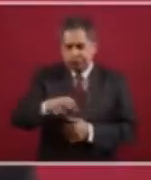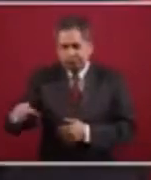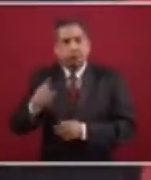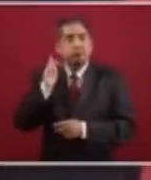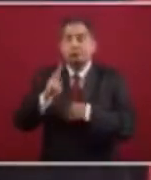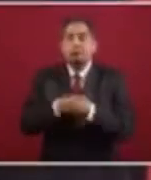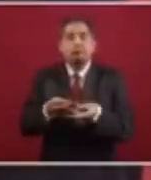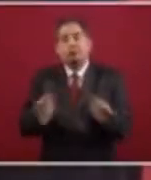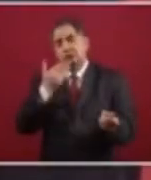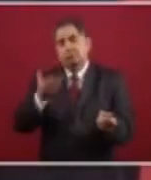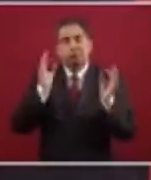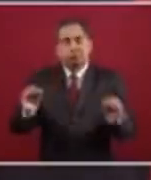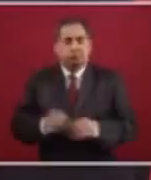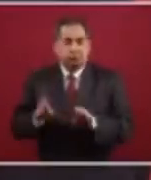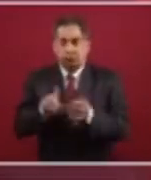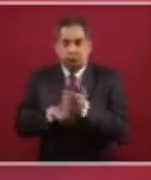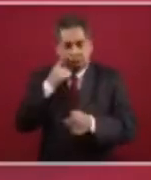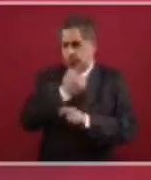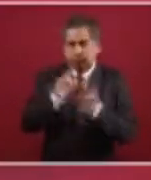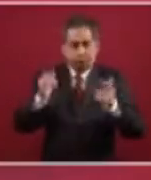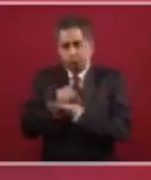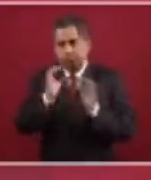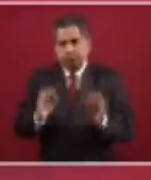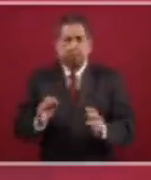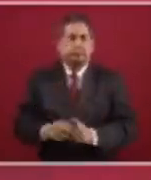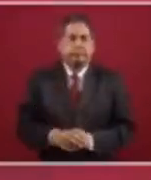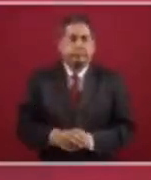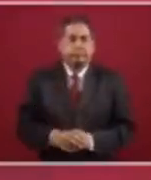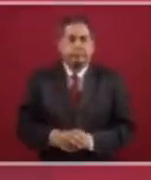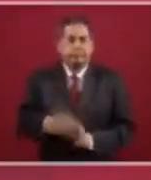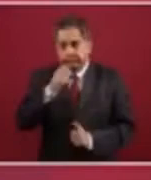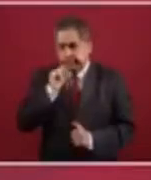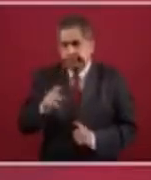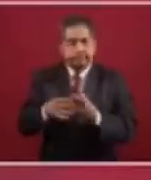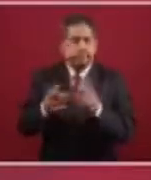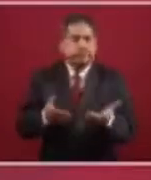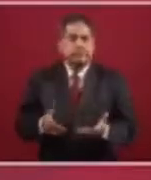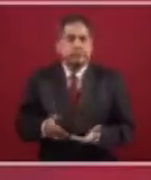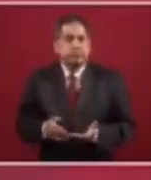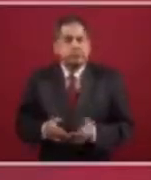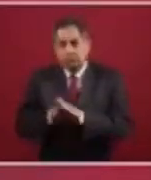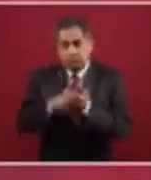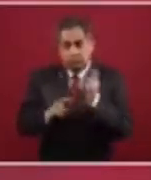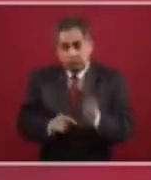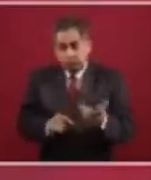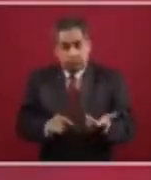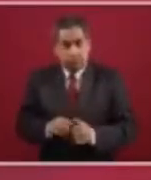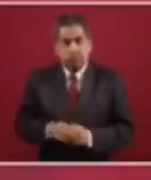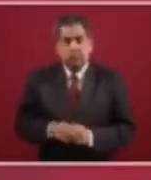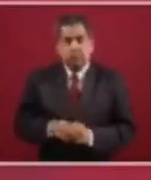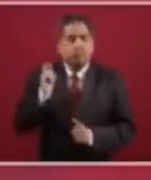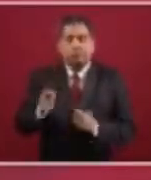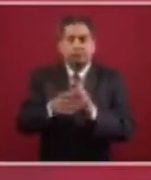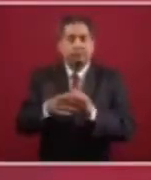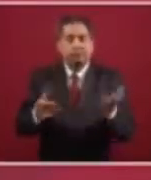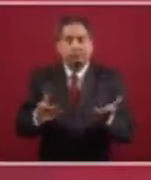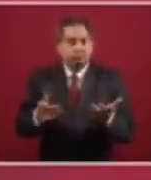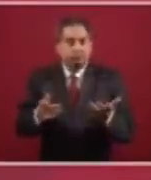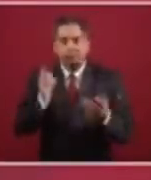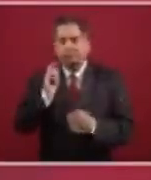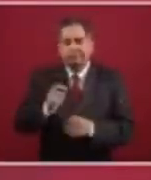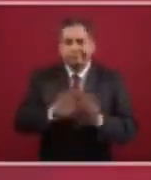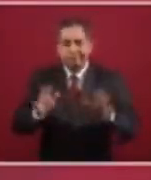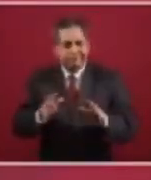que resuelvan sus diferencias de manera democrática y también que se